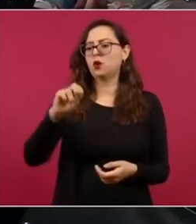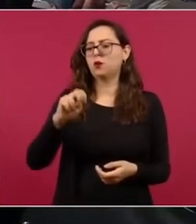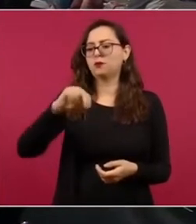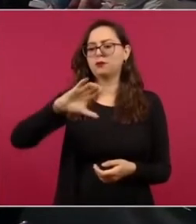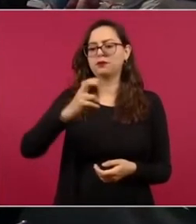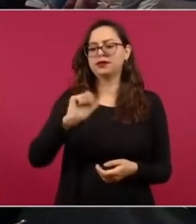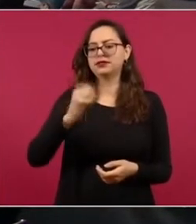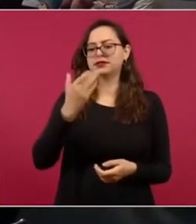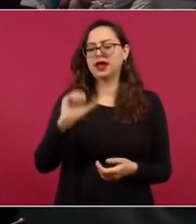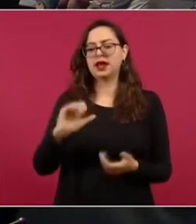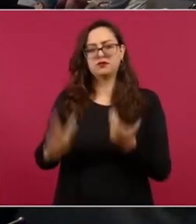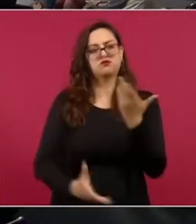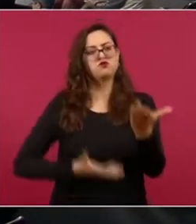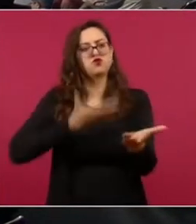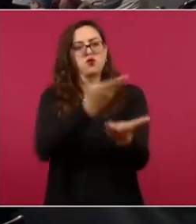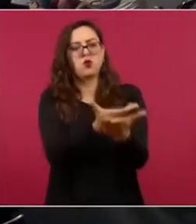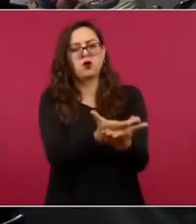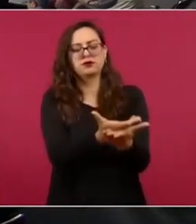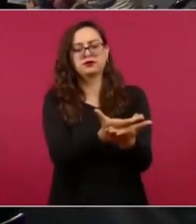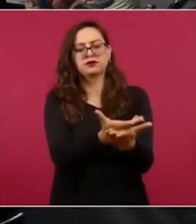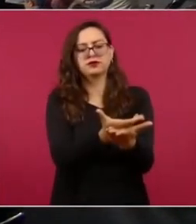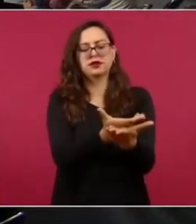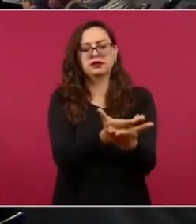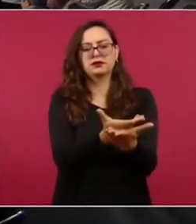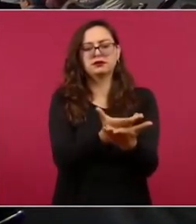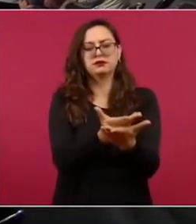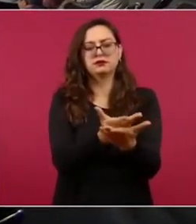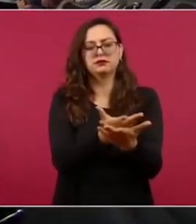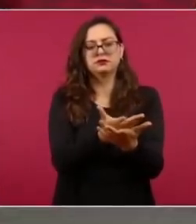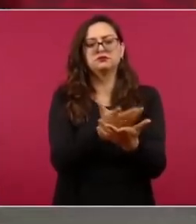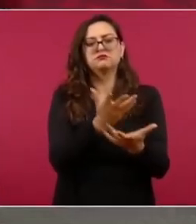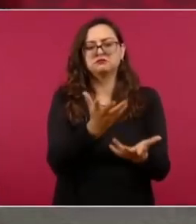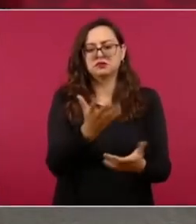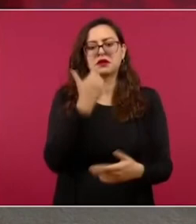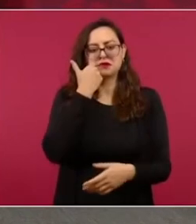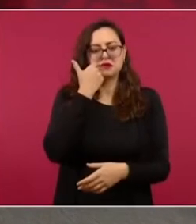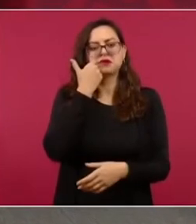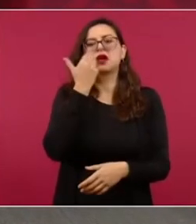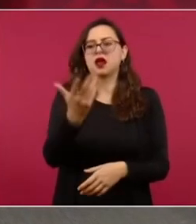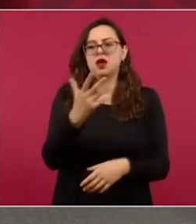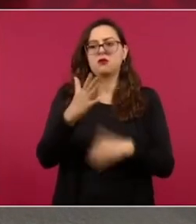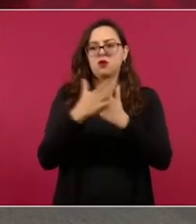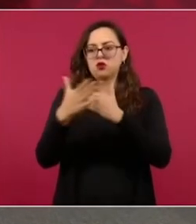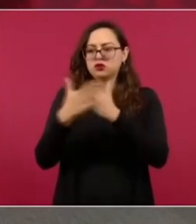para someterse a la revocación del mandato.